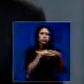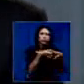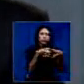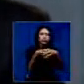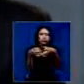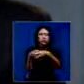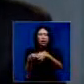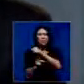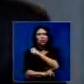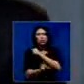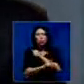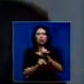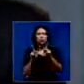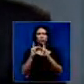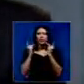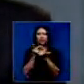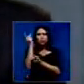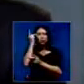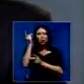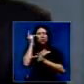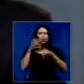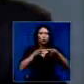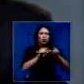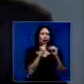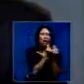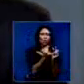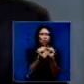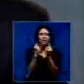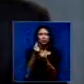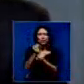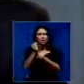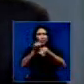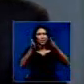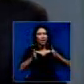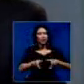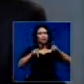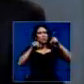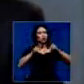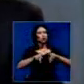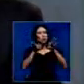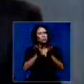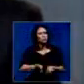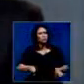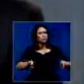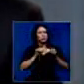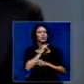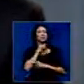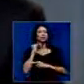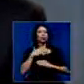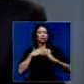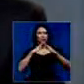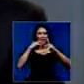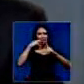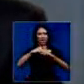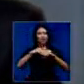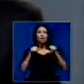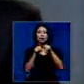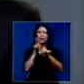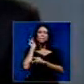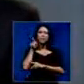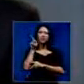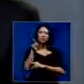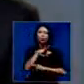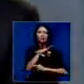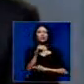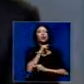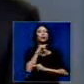patrióticos, partidos políticos, agrupaciones gremiales, a los valerosos sacerdotes de mi iglesia, a los pastores y obispos